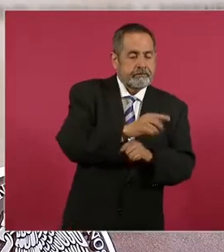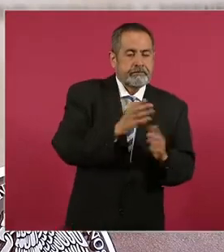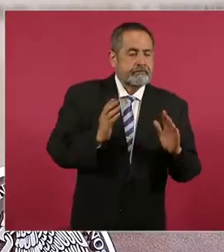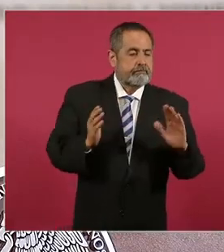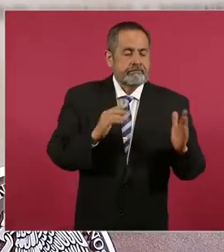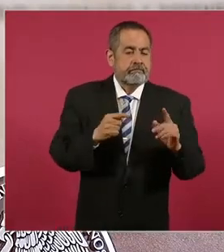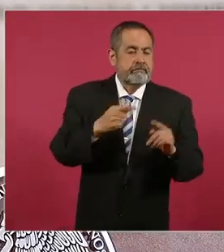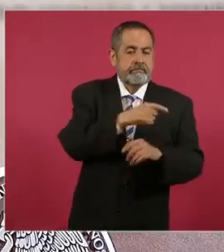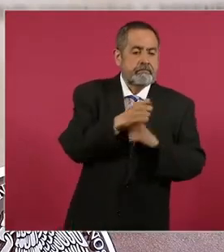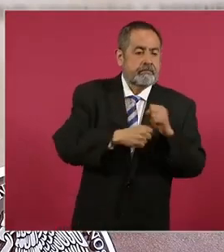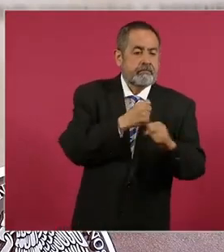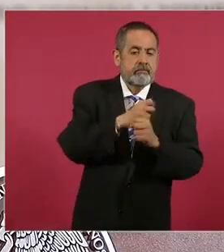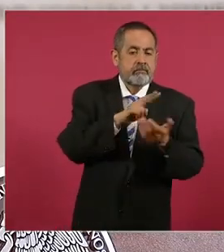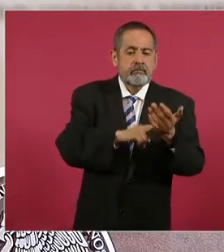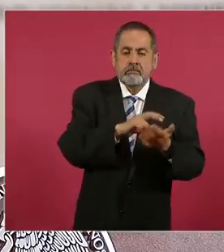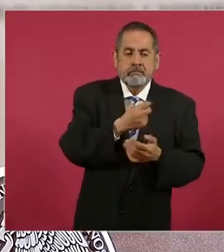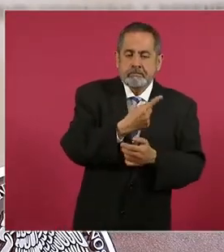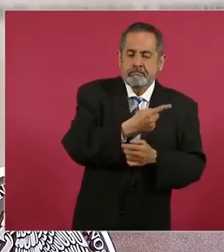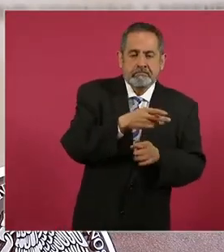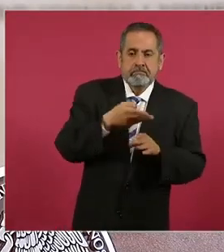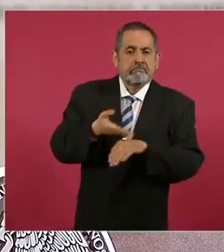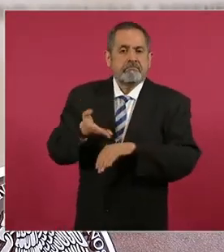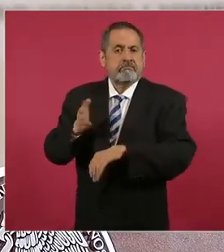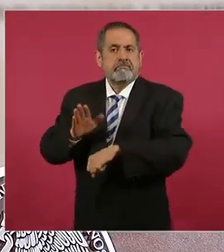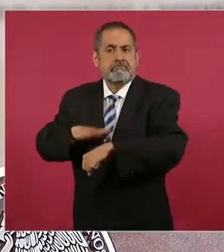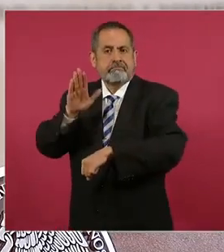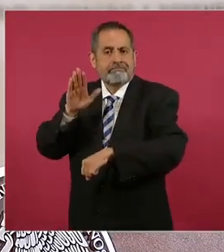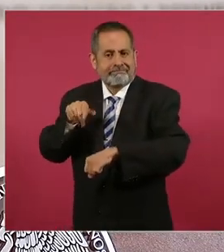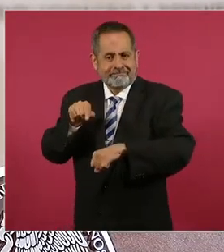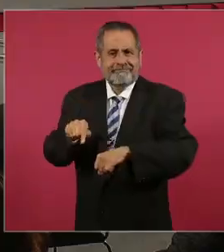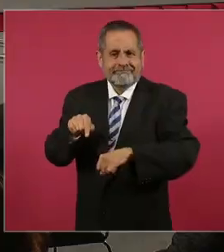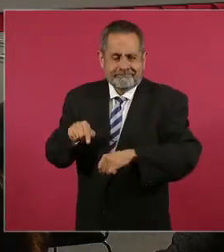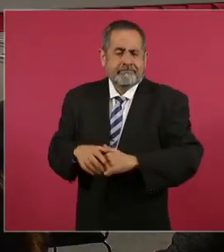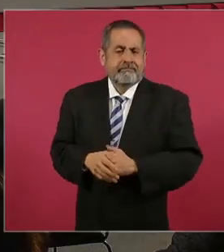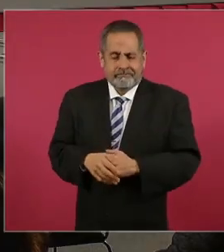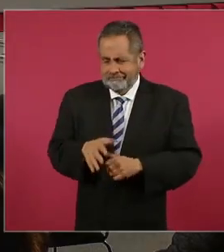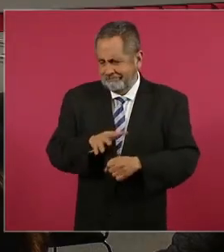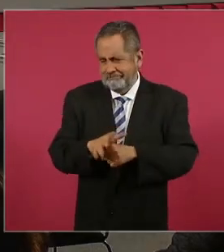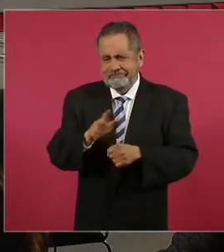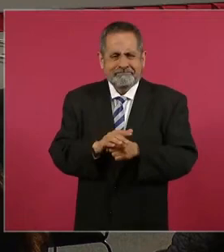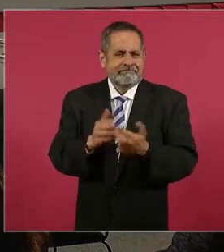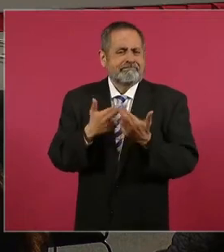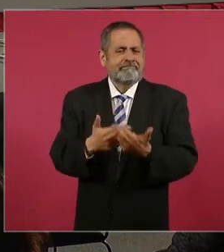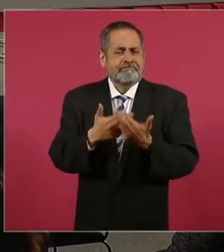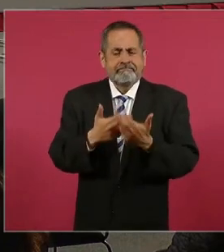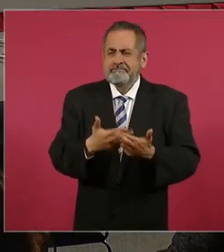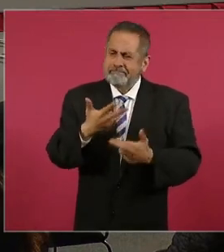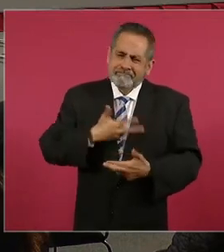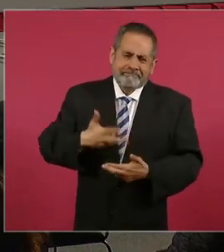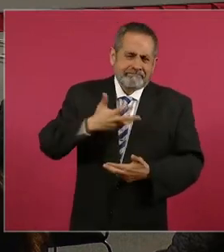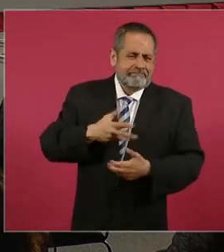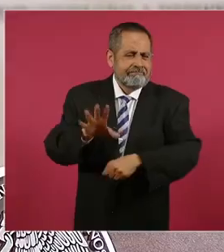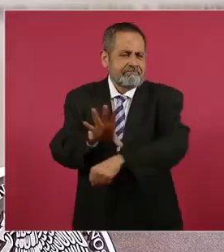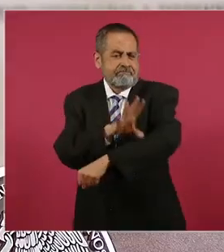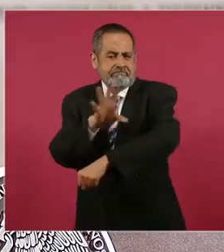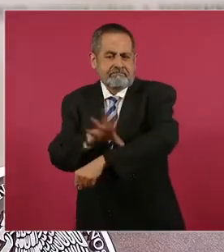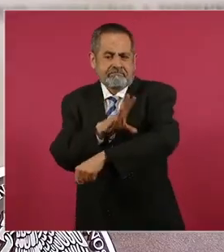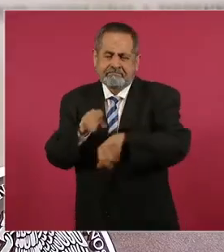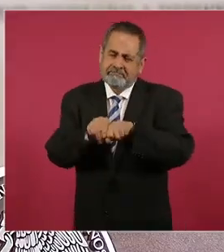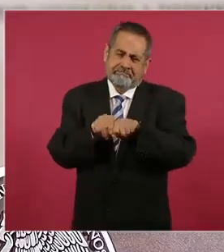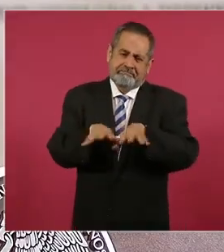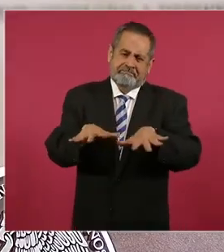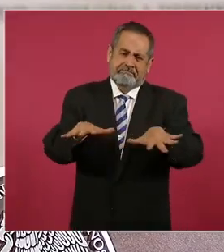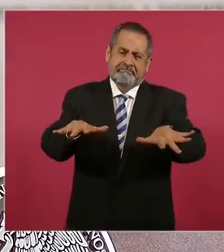periodo del año previo. Tenemos suficiente energía para atender a todas